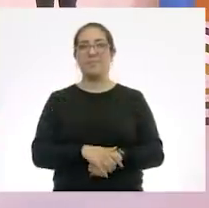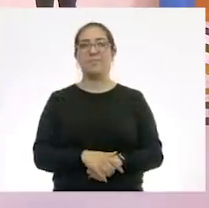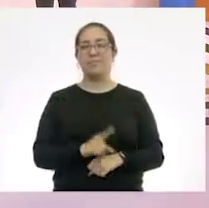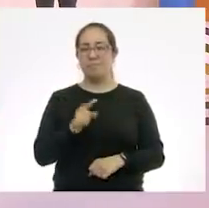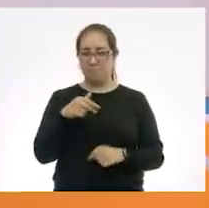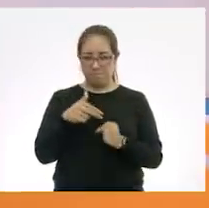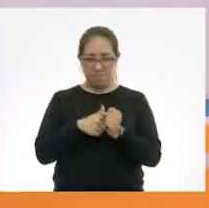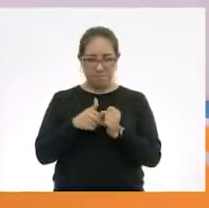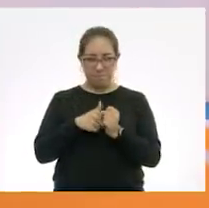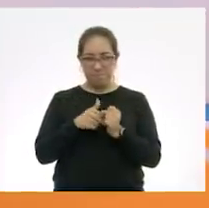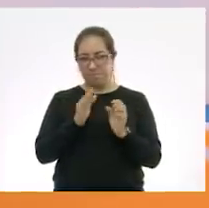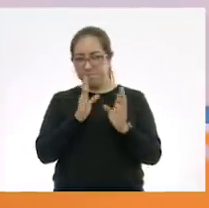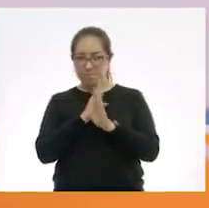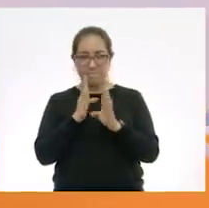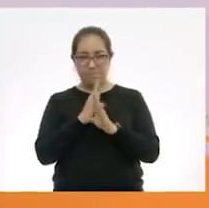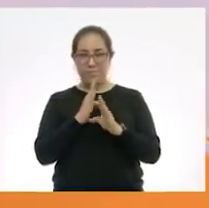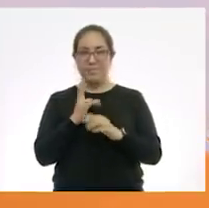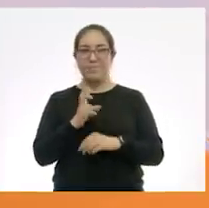escondió bastante bien.